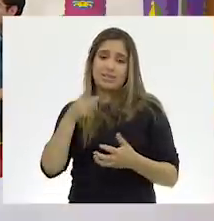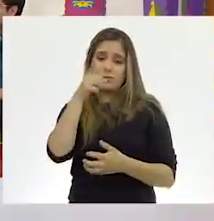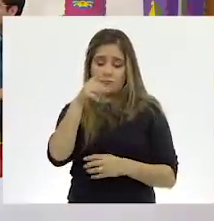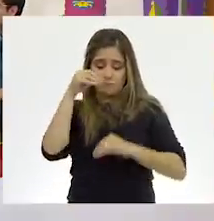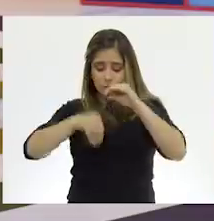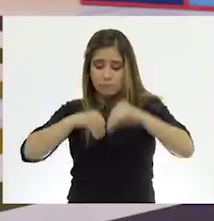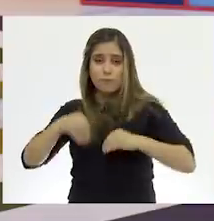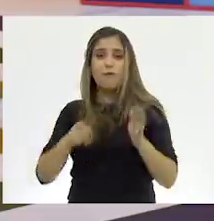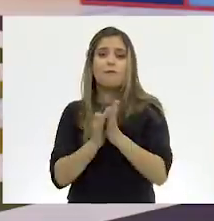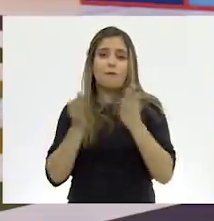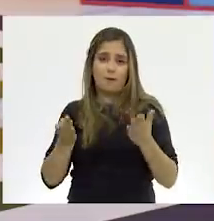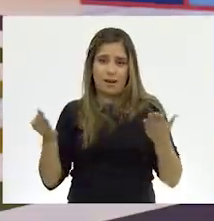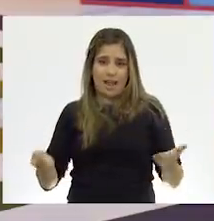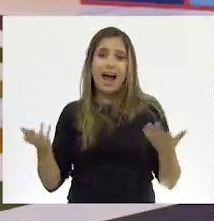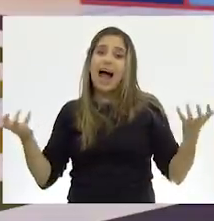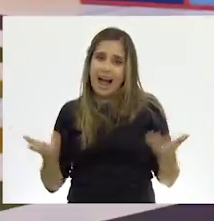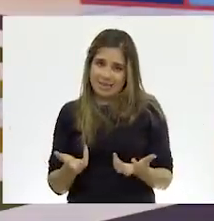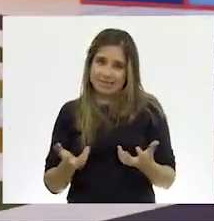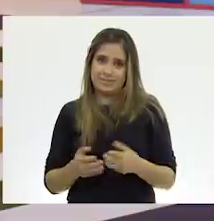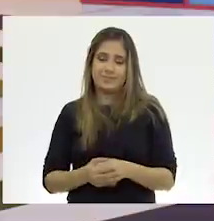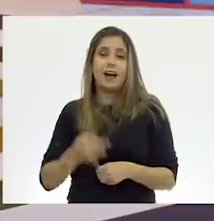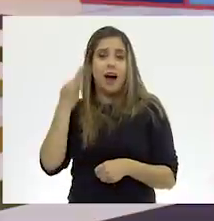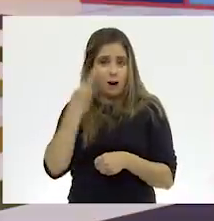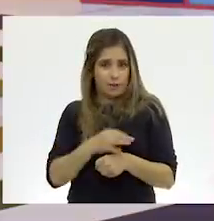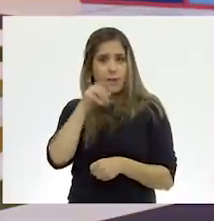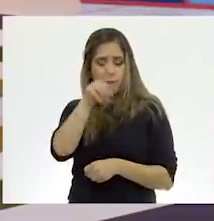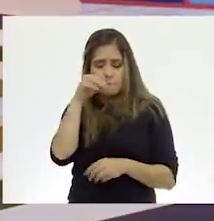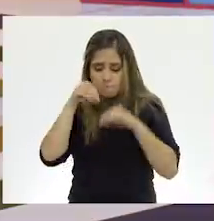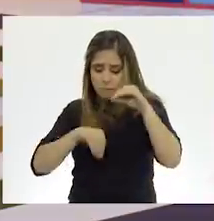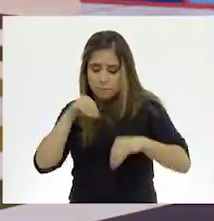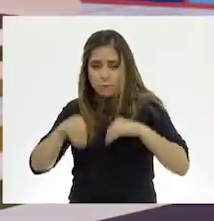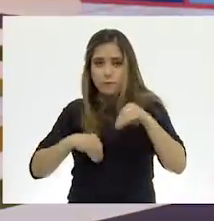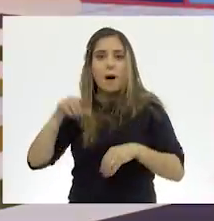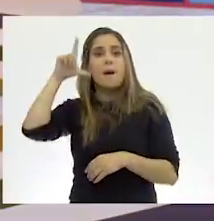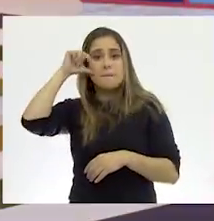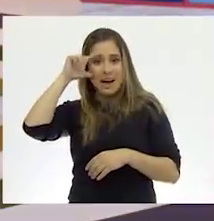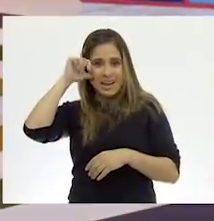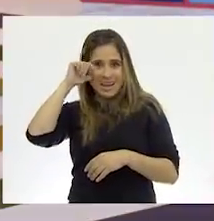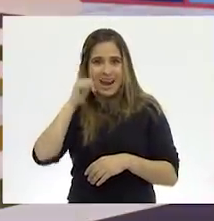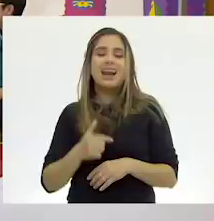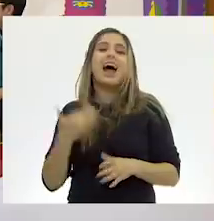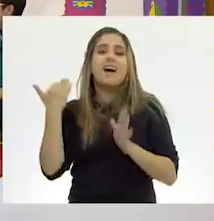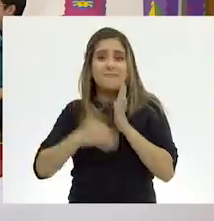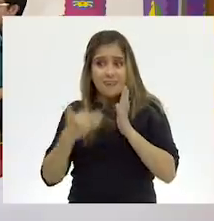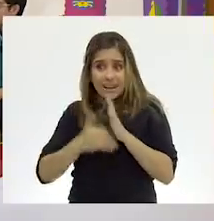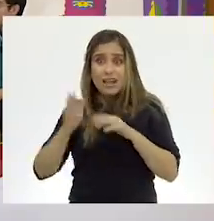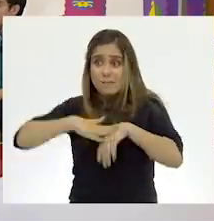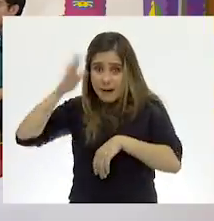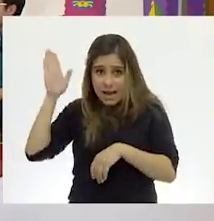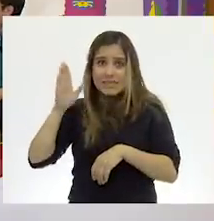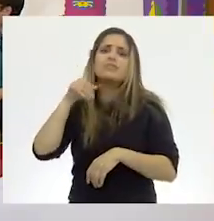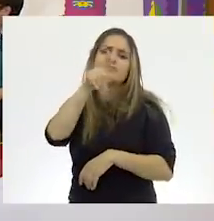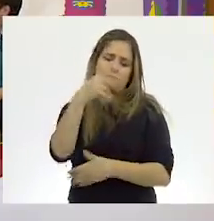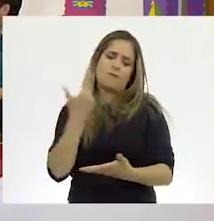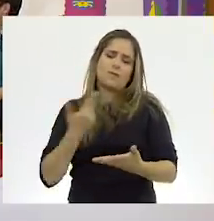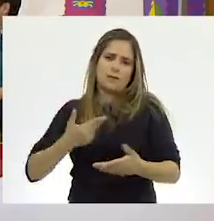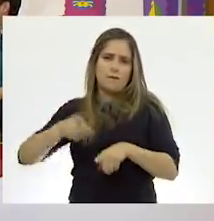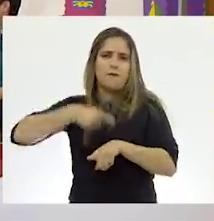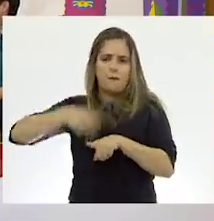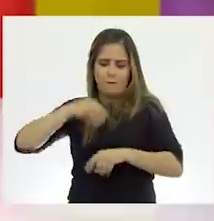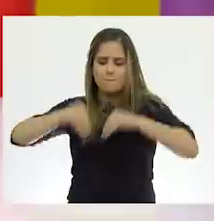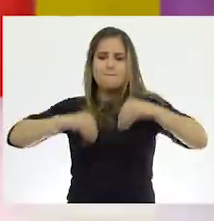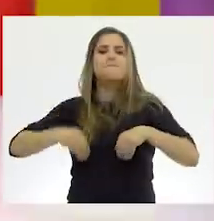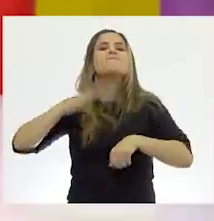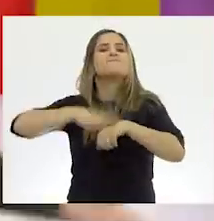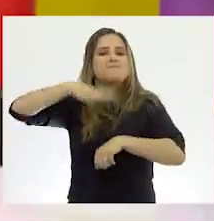su folleto. Por ahorita, ármenlo. Mañana veamos cómo lo podemos mejorar todavía más. Me gusta mucho la idea. Pero vamos ese a ver cómo el les